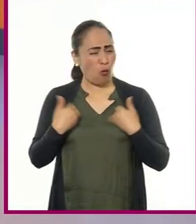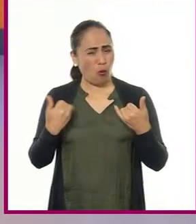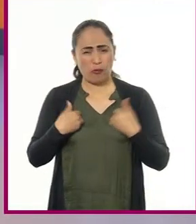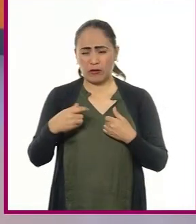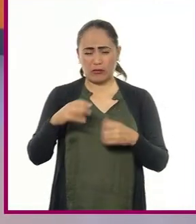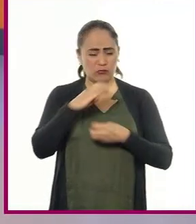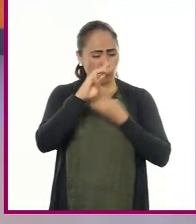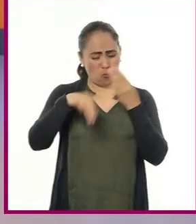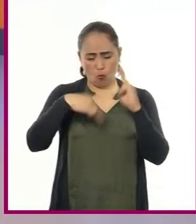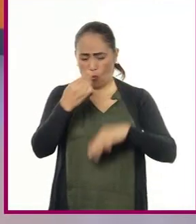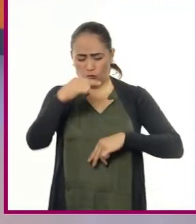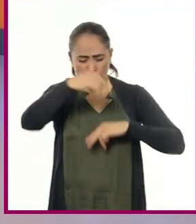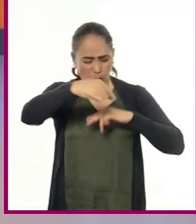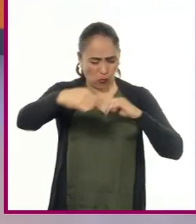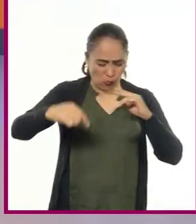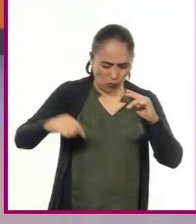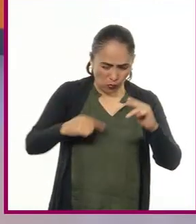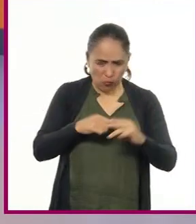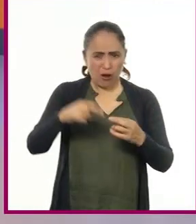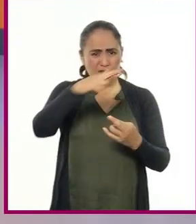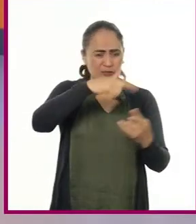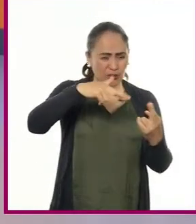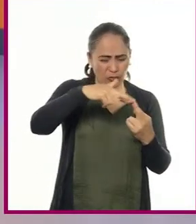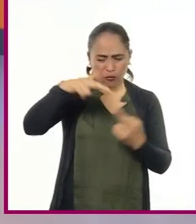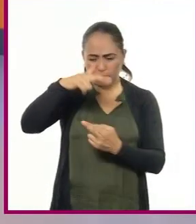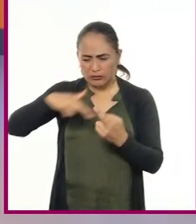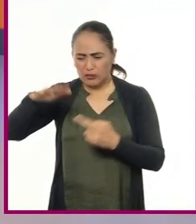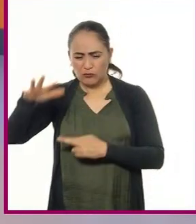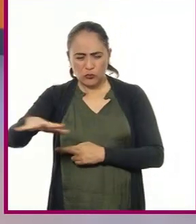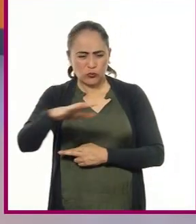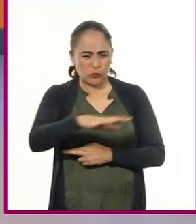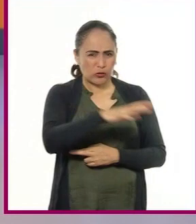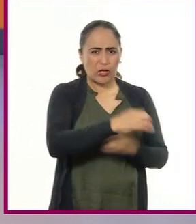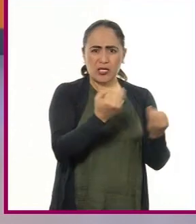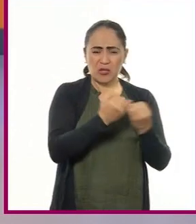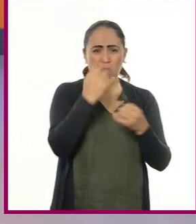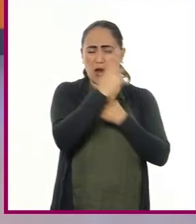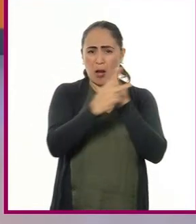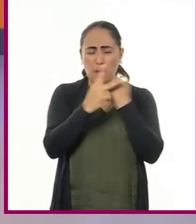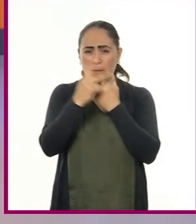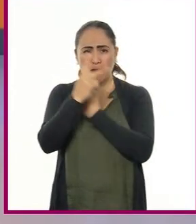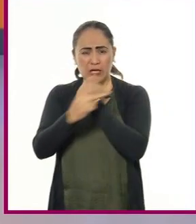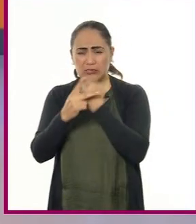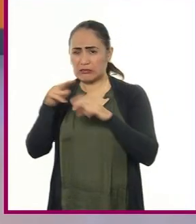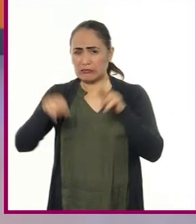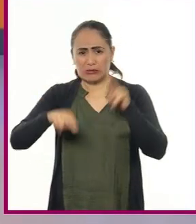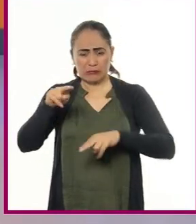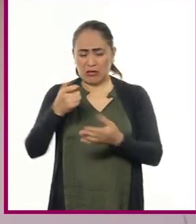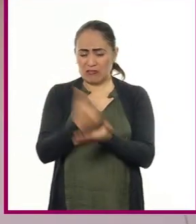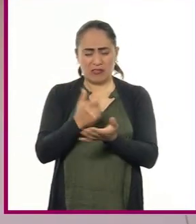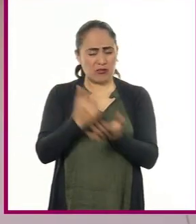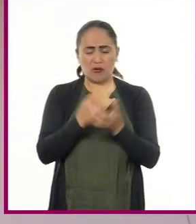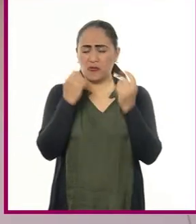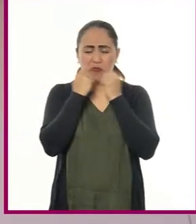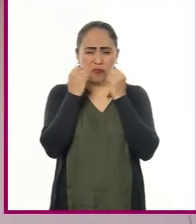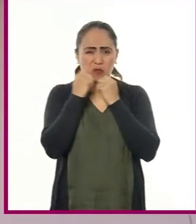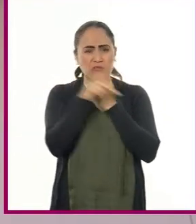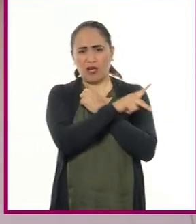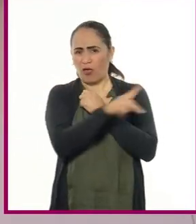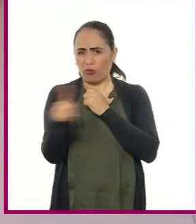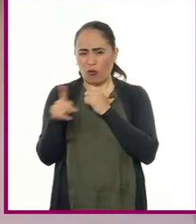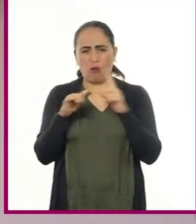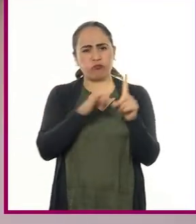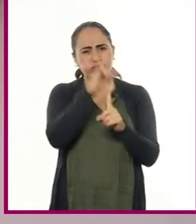todas partes, en todas las regiones y en países con diferentes niveles de ingreso.